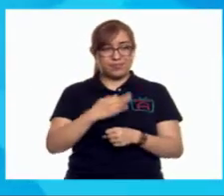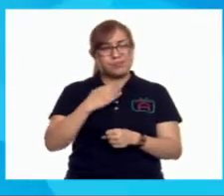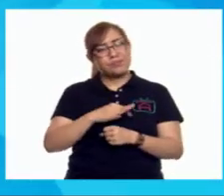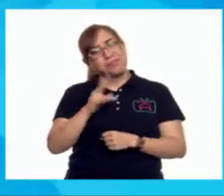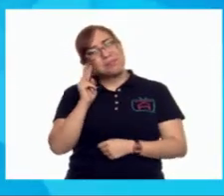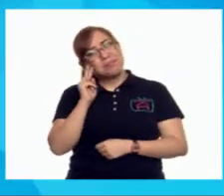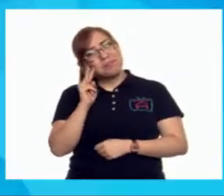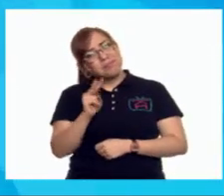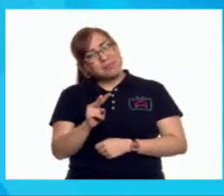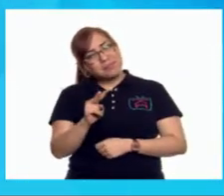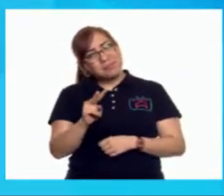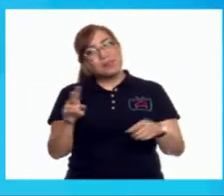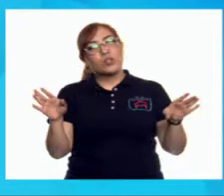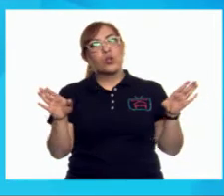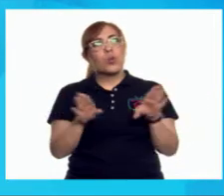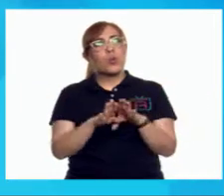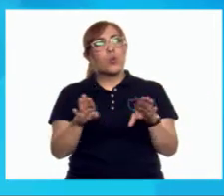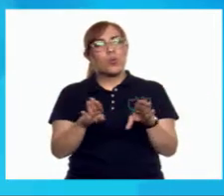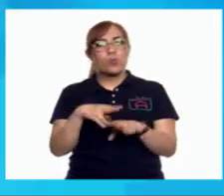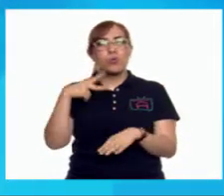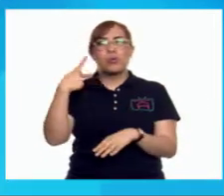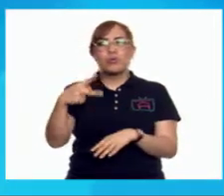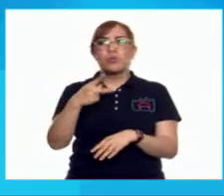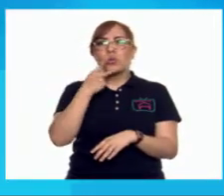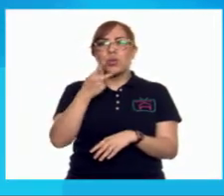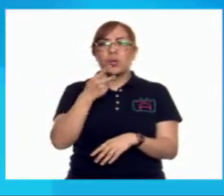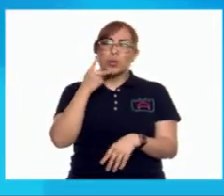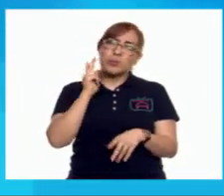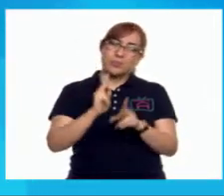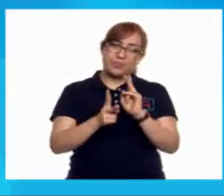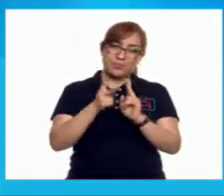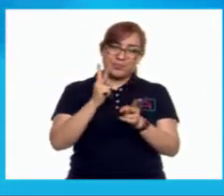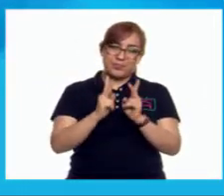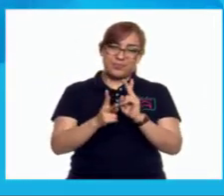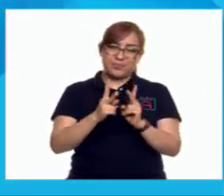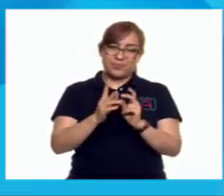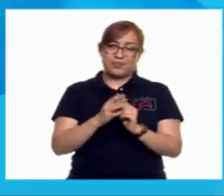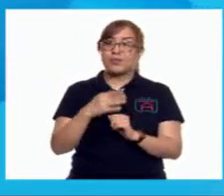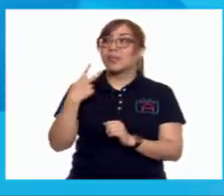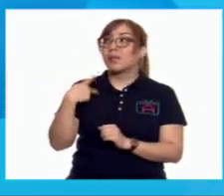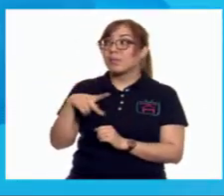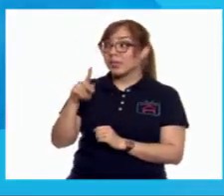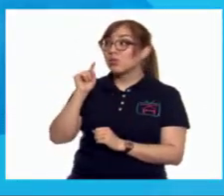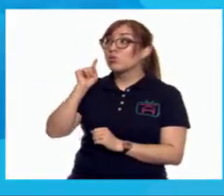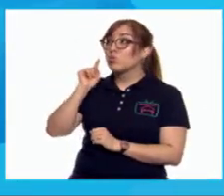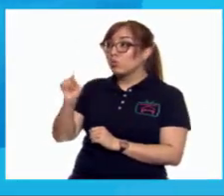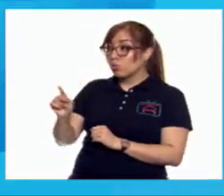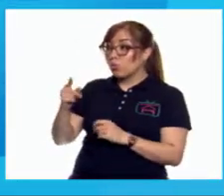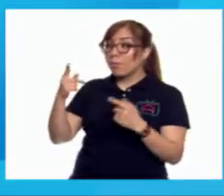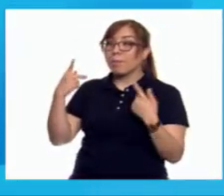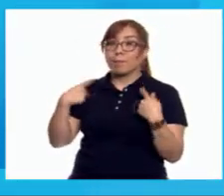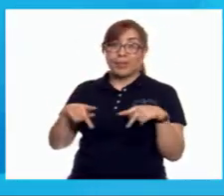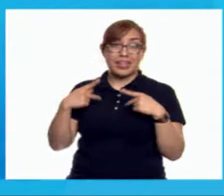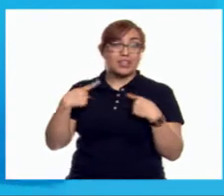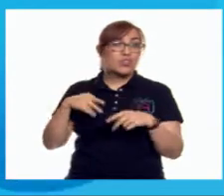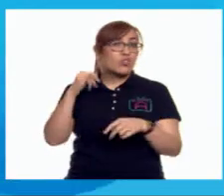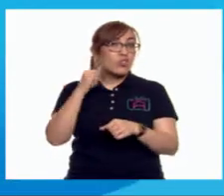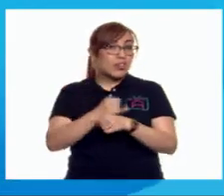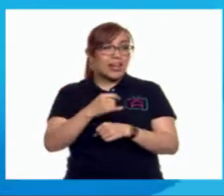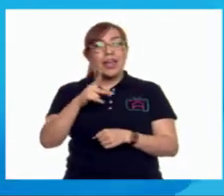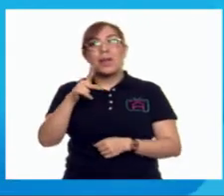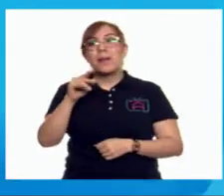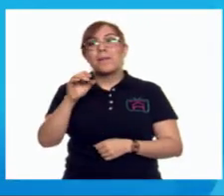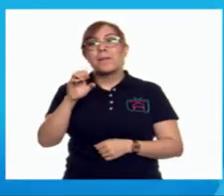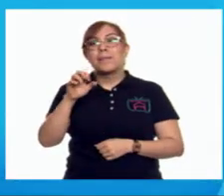diferentes formas en la que habla Pedro. ¿Qué te parece si tú eres Pedro? Pedro es